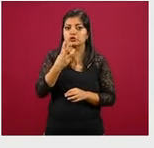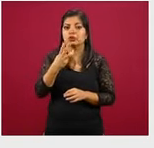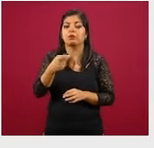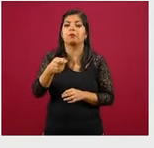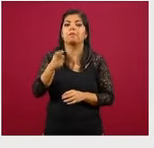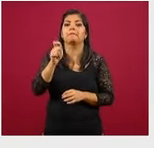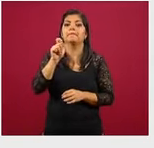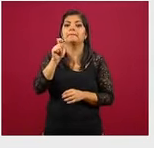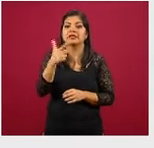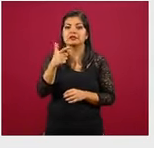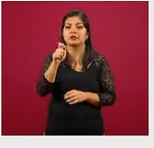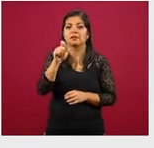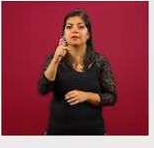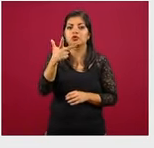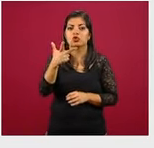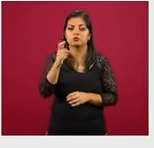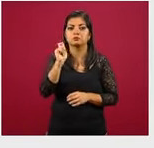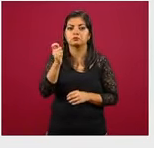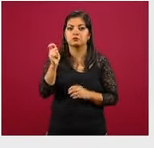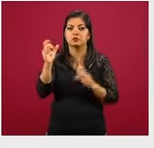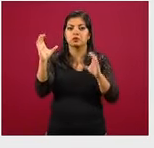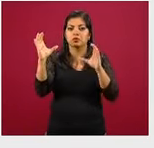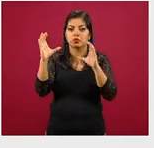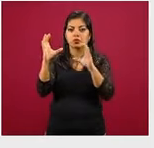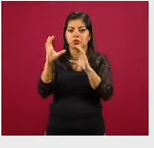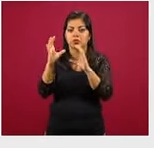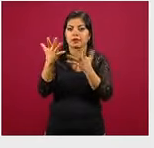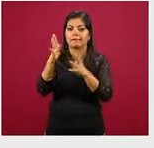27, 28, que es prácticamente el